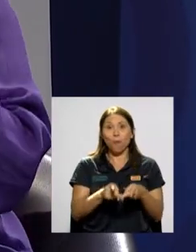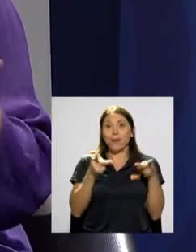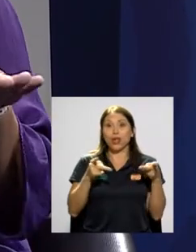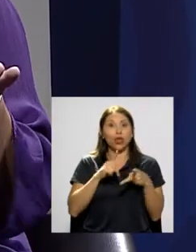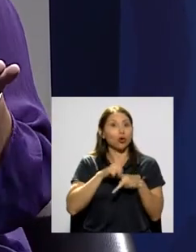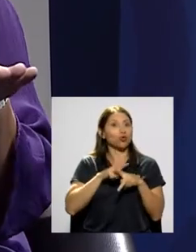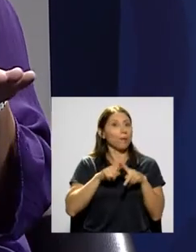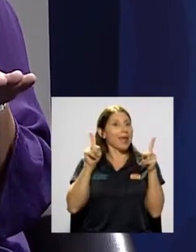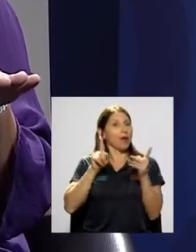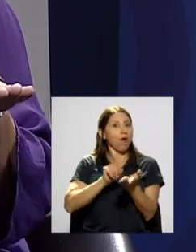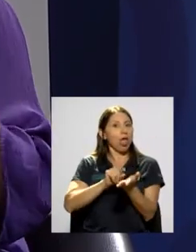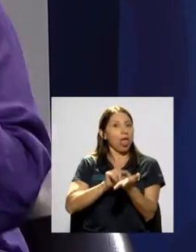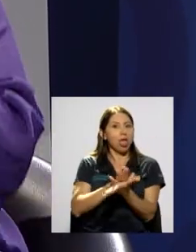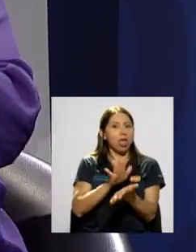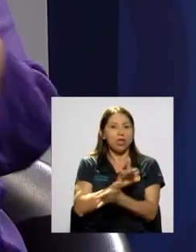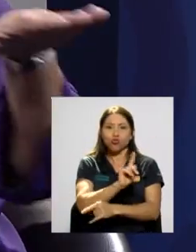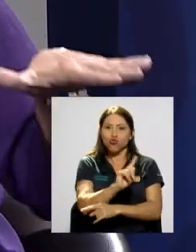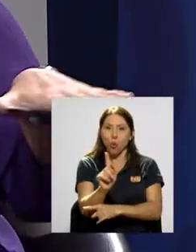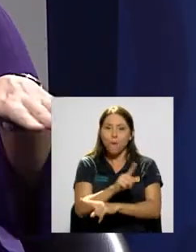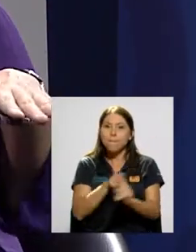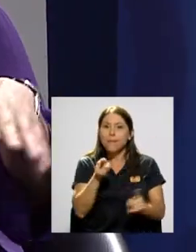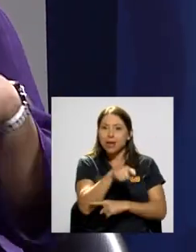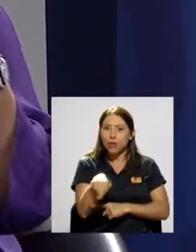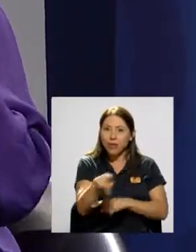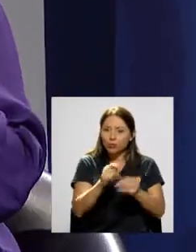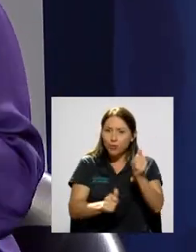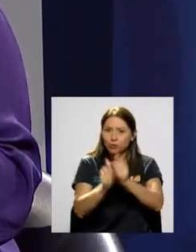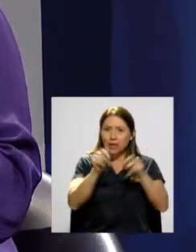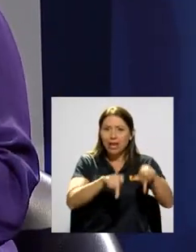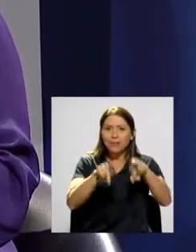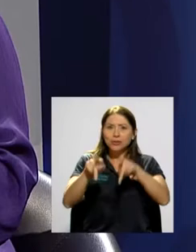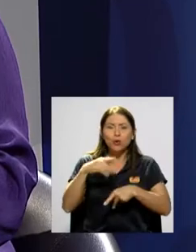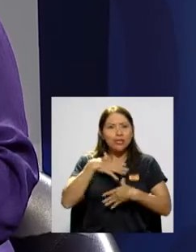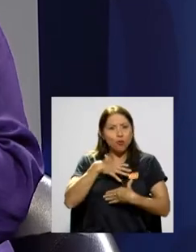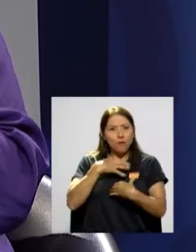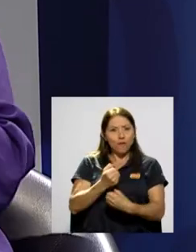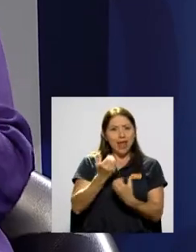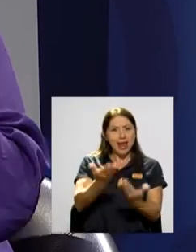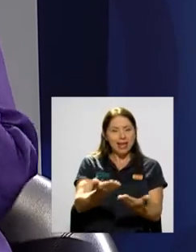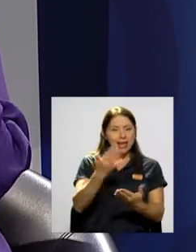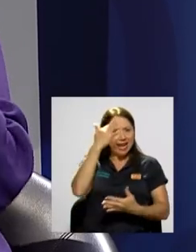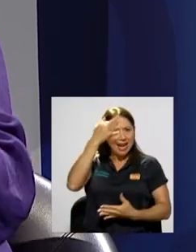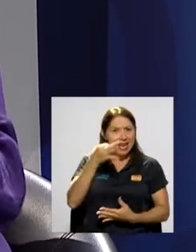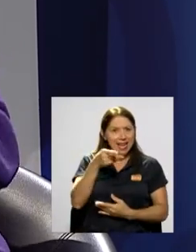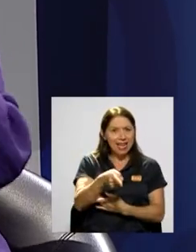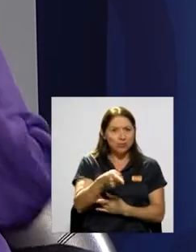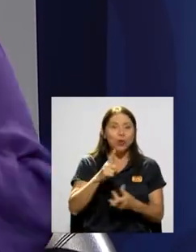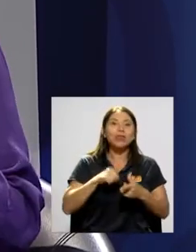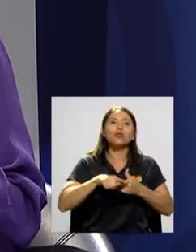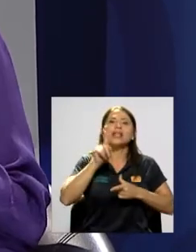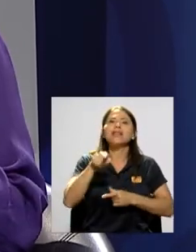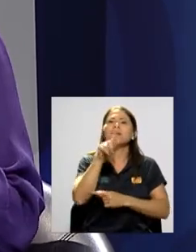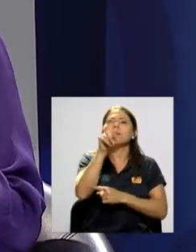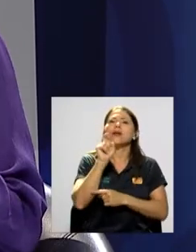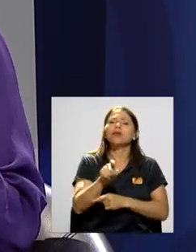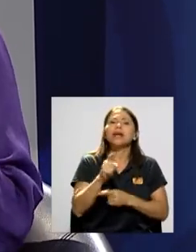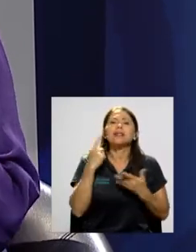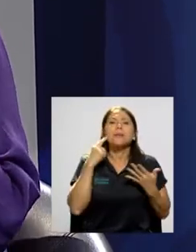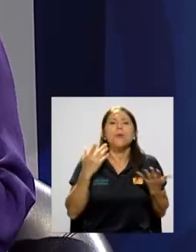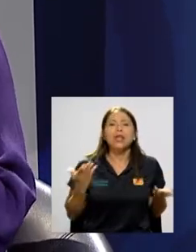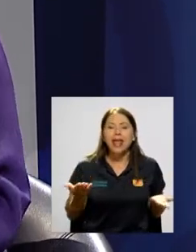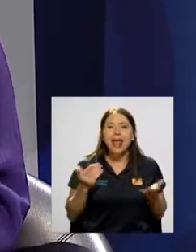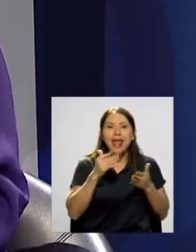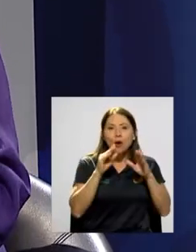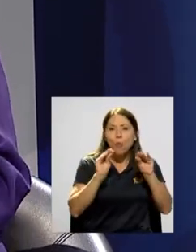obstante, goza de una misma credibilidad para la mayoría de la población. Y aquí lo que hay que preguntarse es por la alfabetización para el consumo mediático. Es decir,